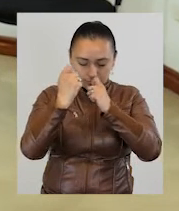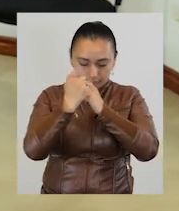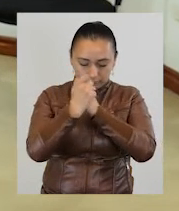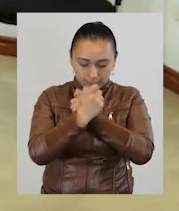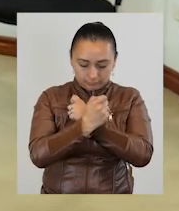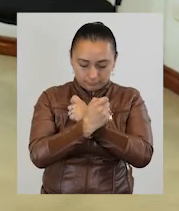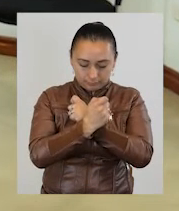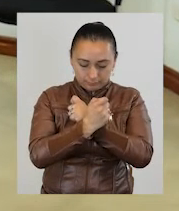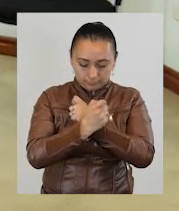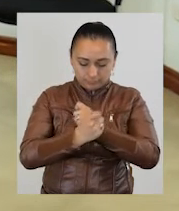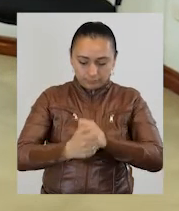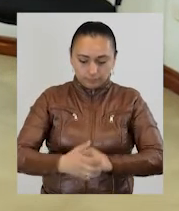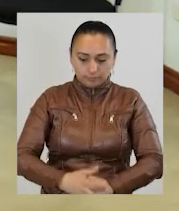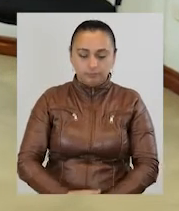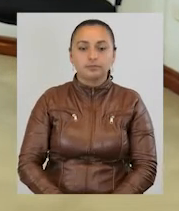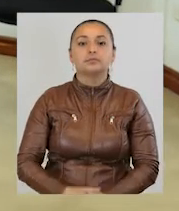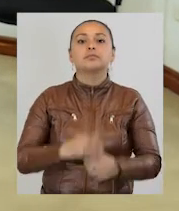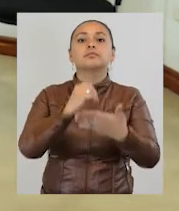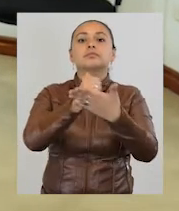la transfiguración,